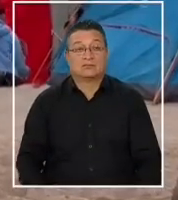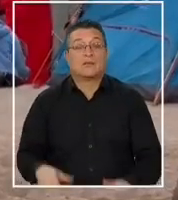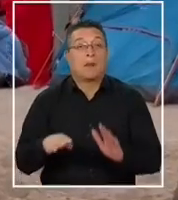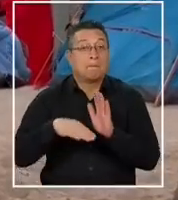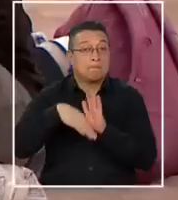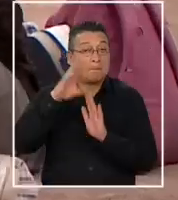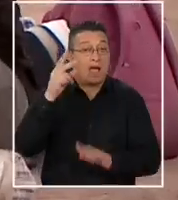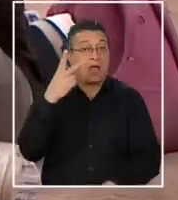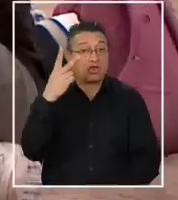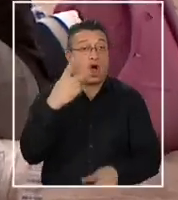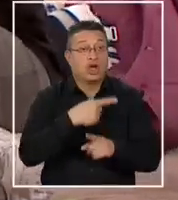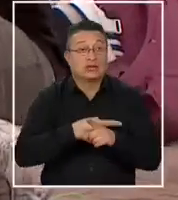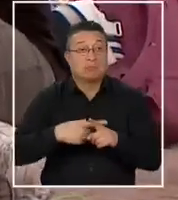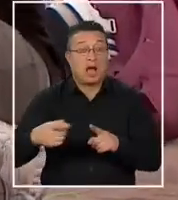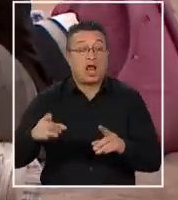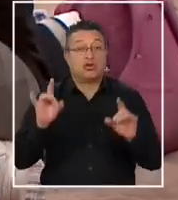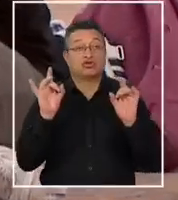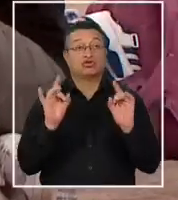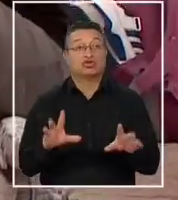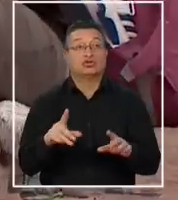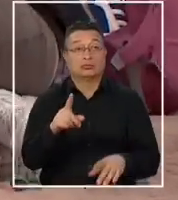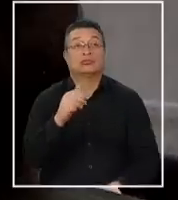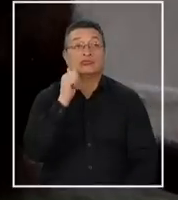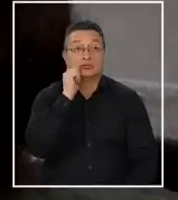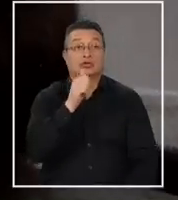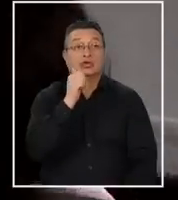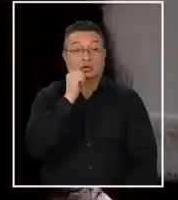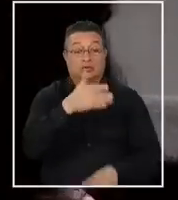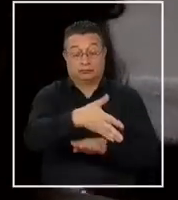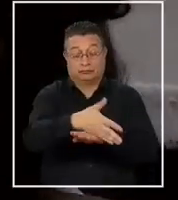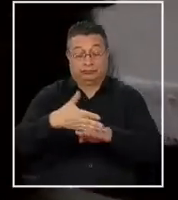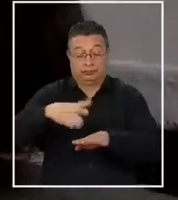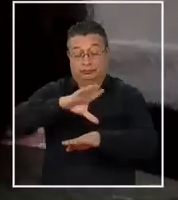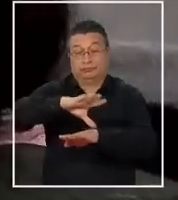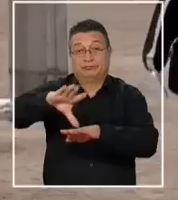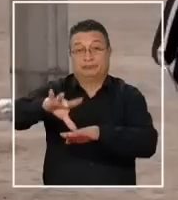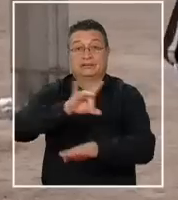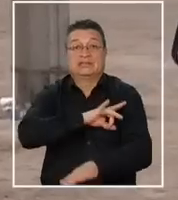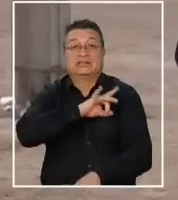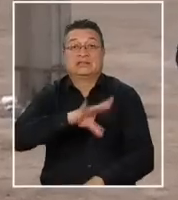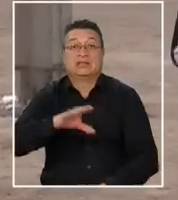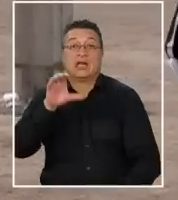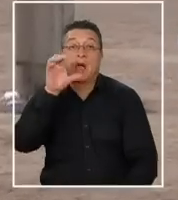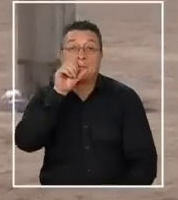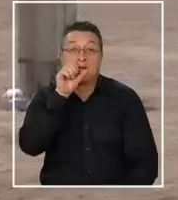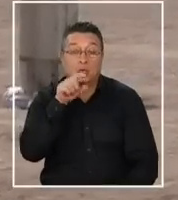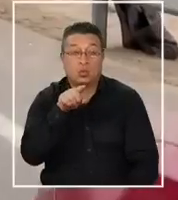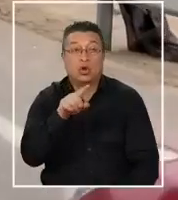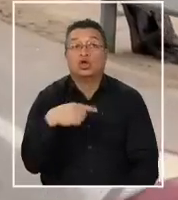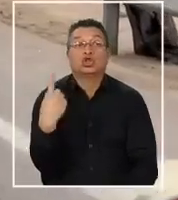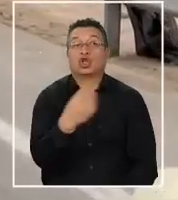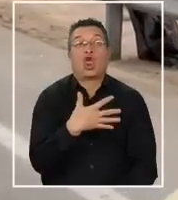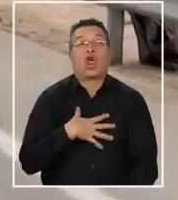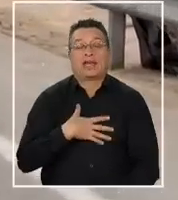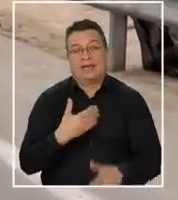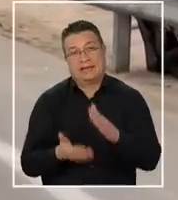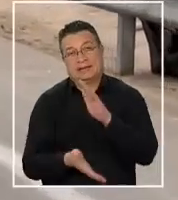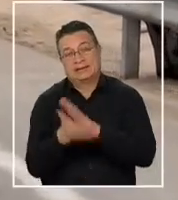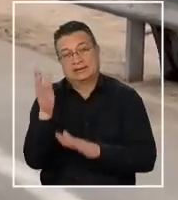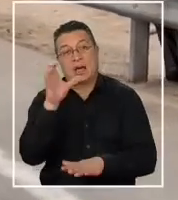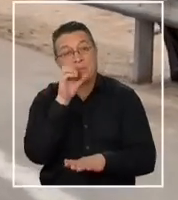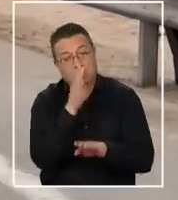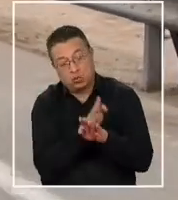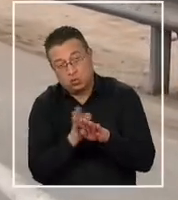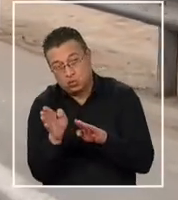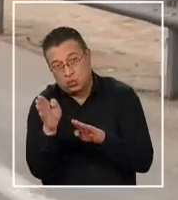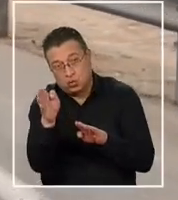de 2 semanas así, se vive un día cualquiera en la frontera que divide Chile y Perú. Todos ellos buscan cruzar a territorio peruano y